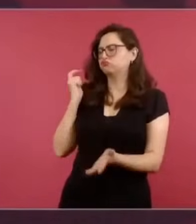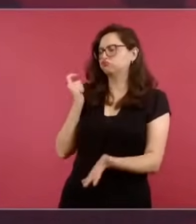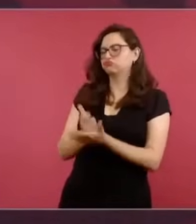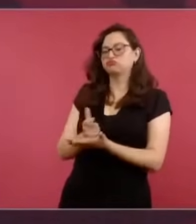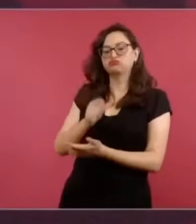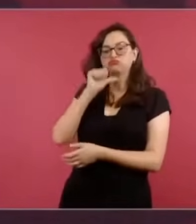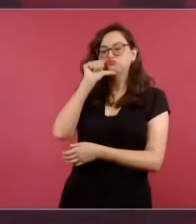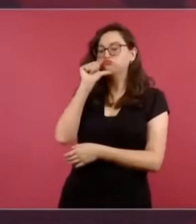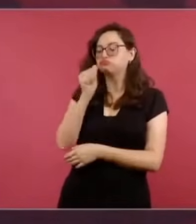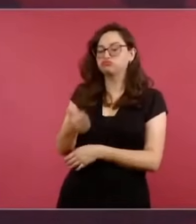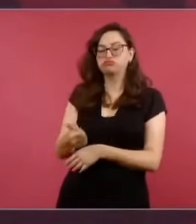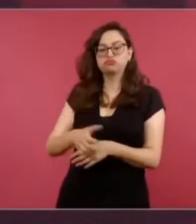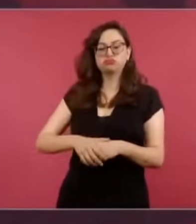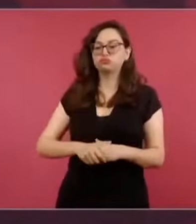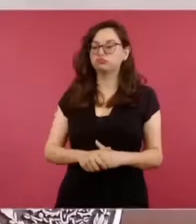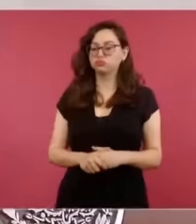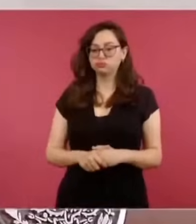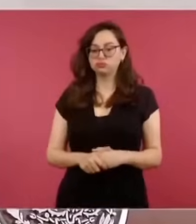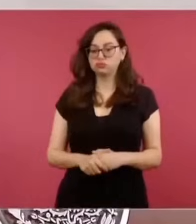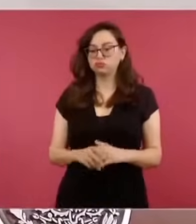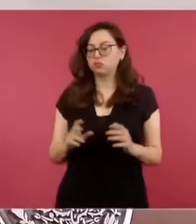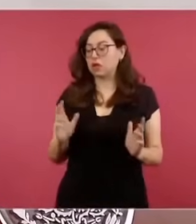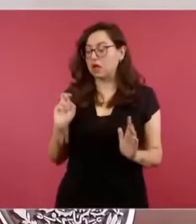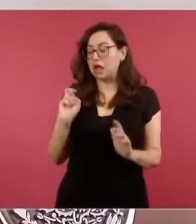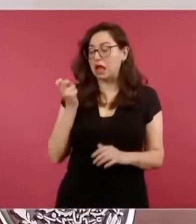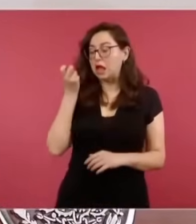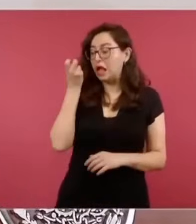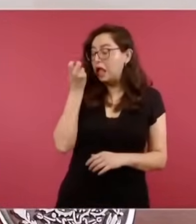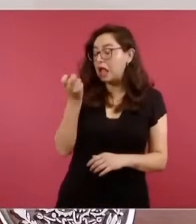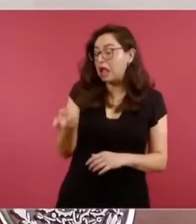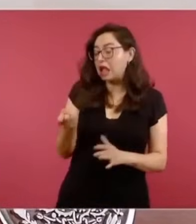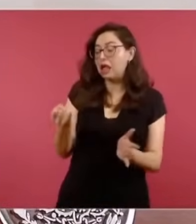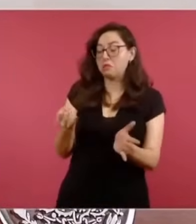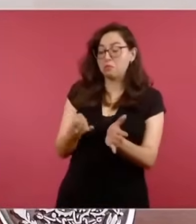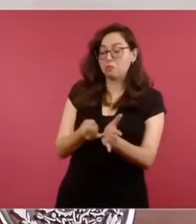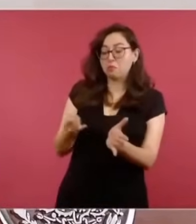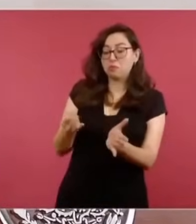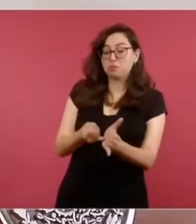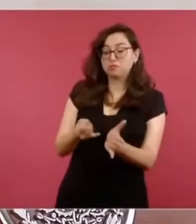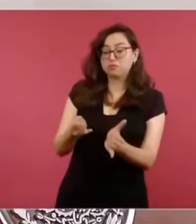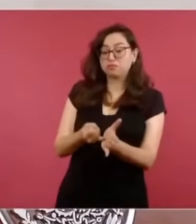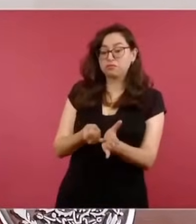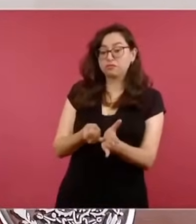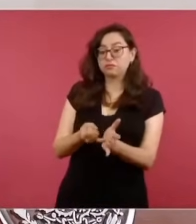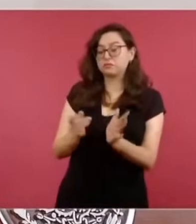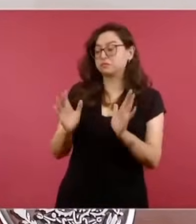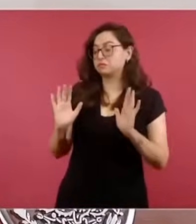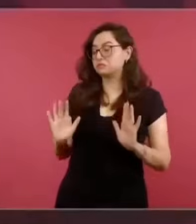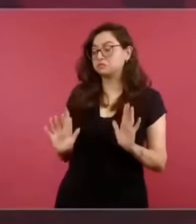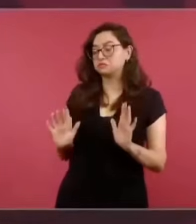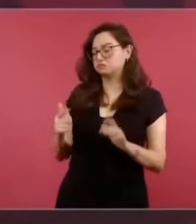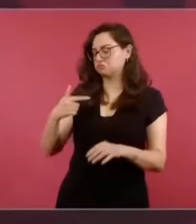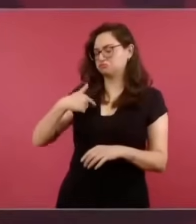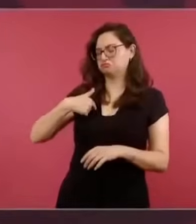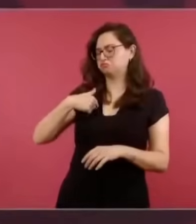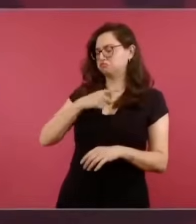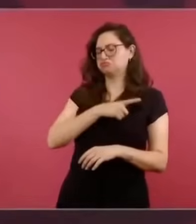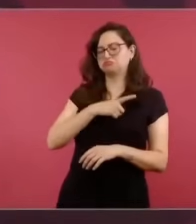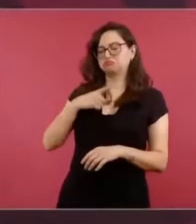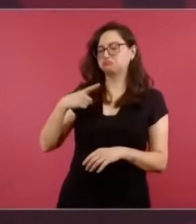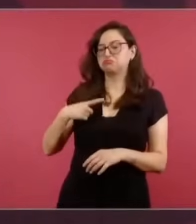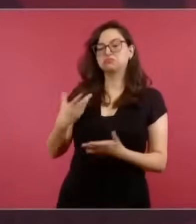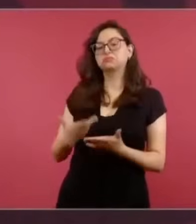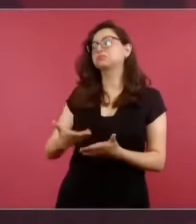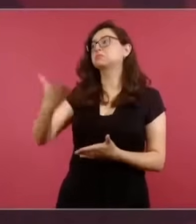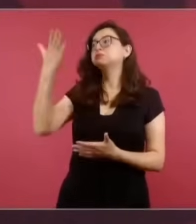que son deudas que le impusieron